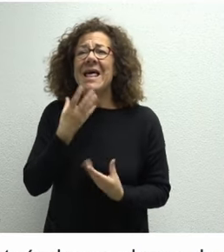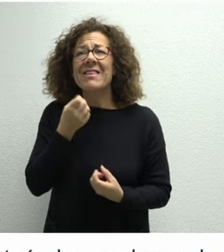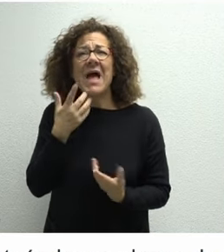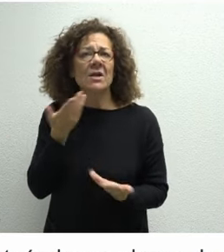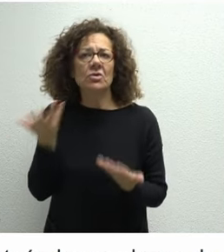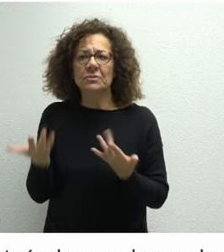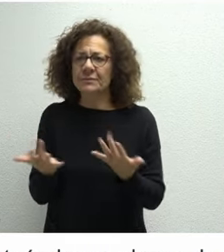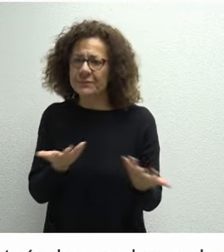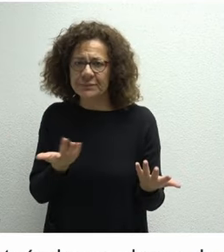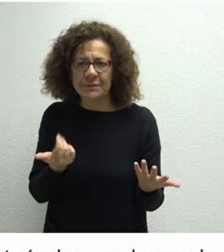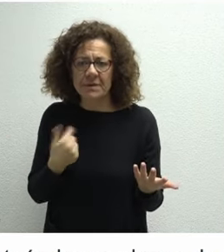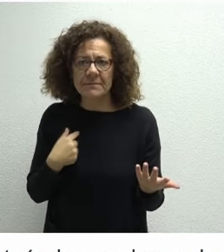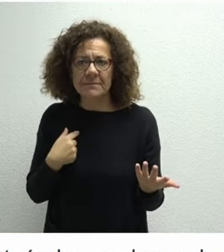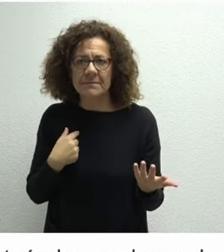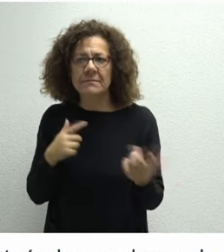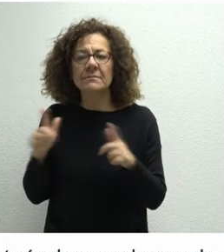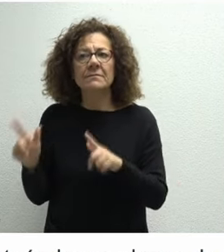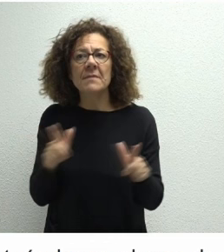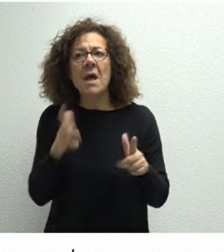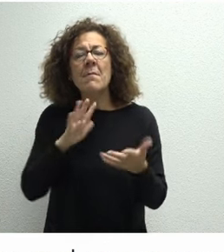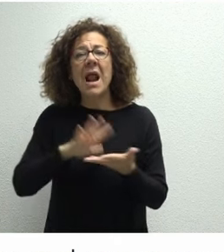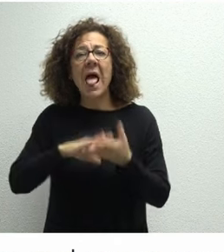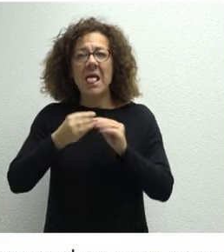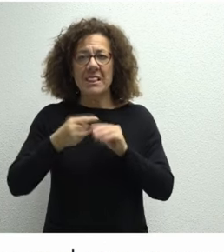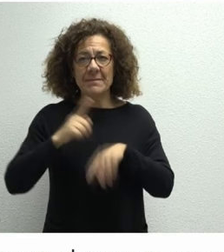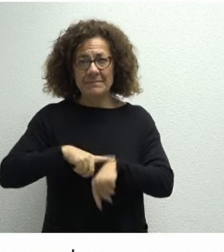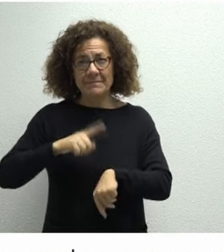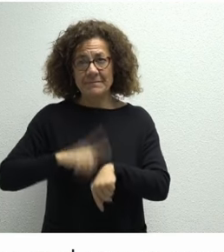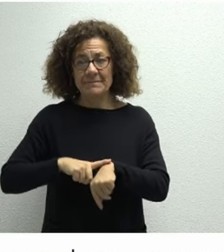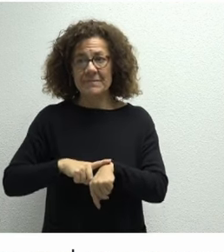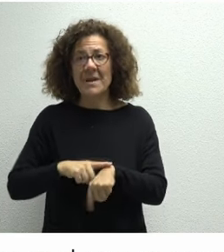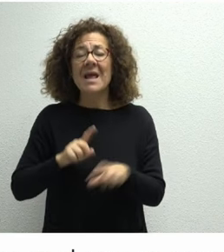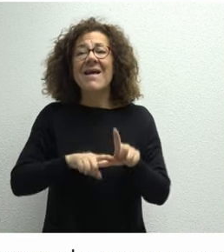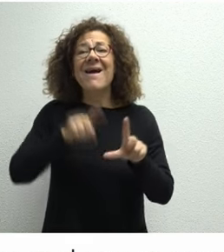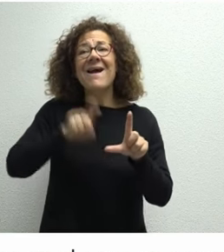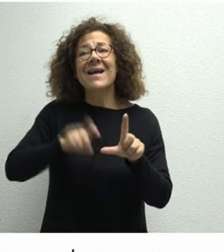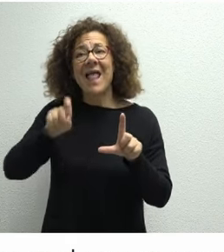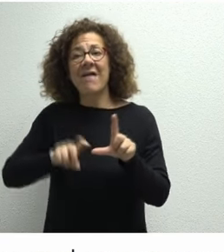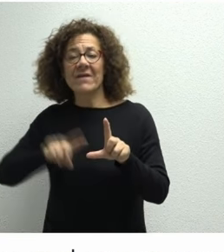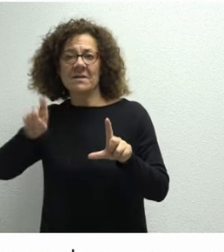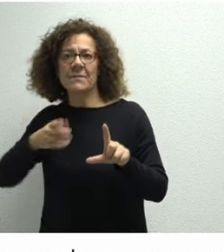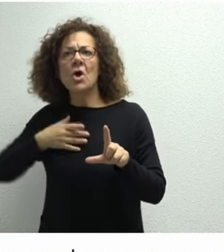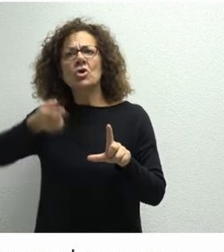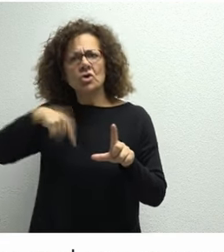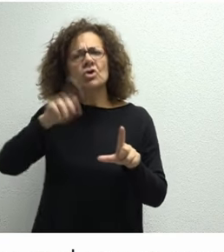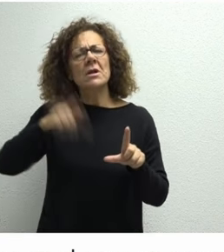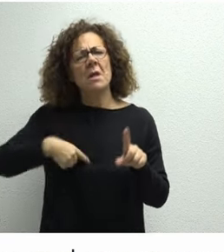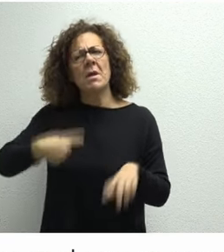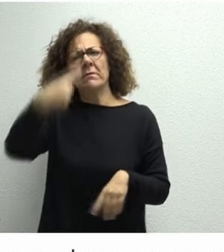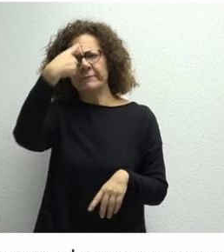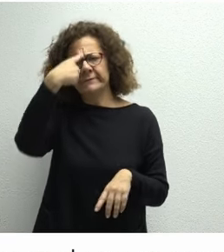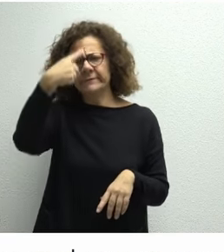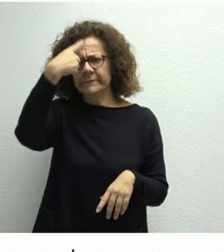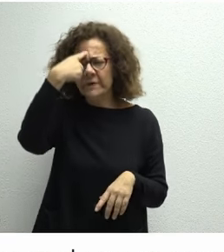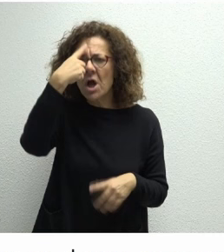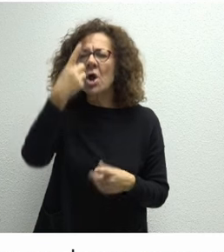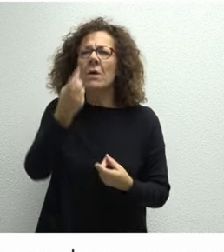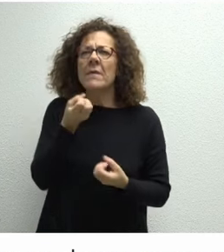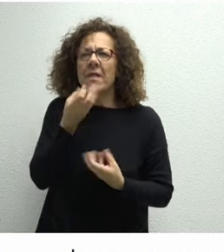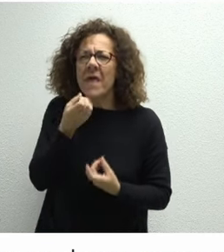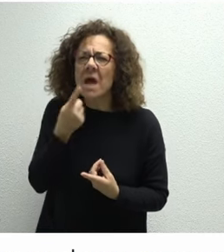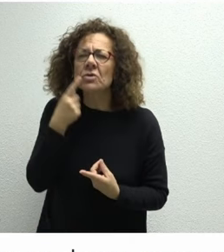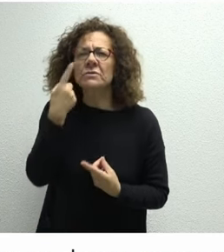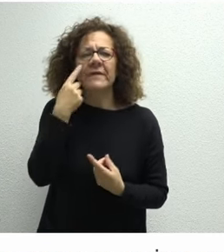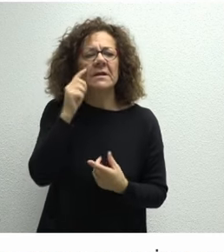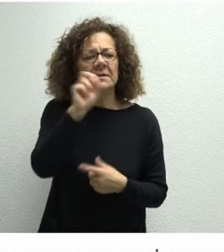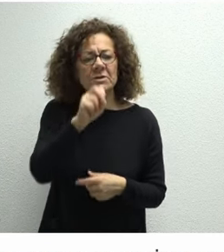encima que voy a pasar vale por ajustarnos al tiempo son dos gráficas como decimos nosotros también nos obsesiona obtener datos nos obson obtener